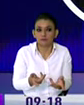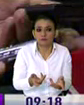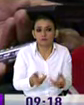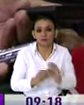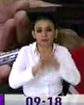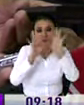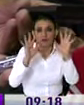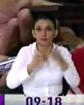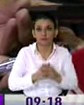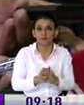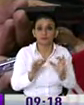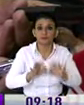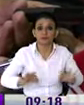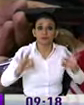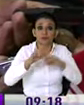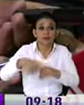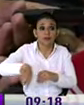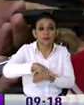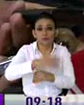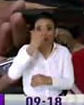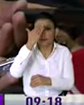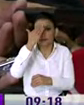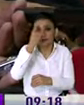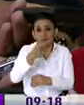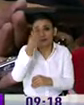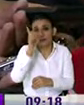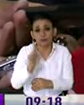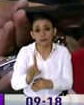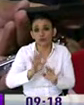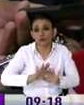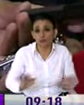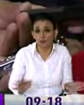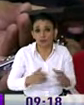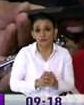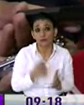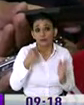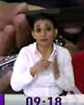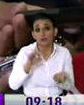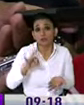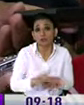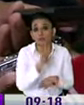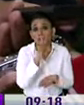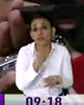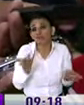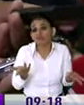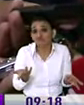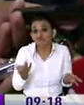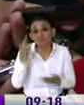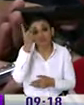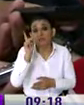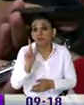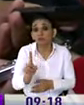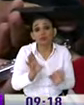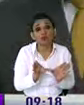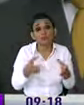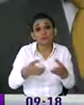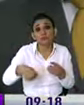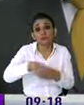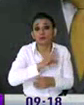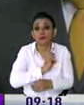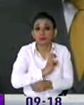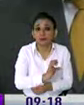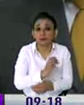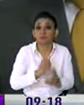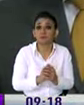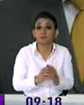Antes no los escuchamos. Es importante que ellos ya conozcan y tomen las acciones que están previstas por ahí. Si es que es una expulsión, esa será una decisión de la comisión. En el